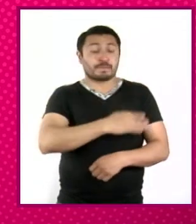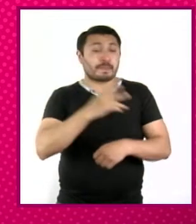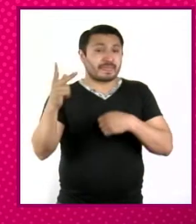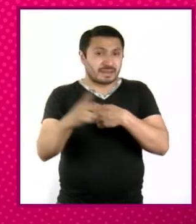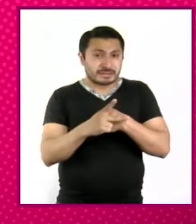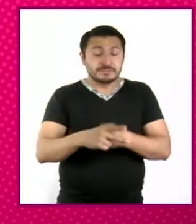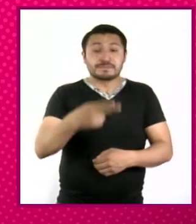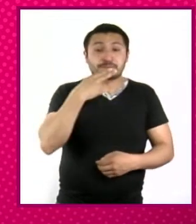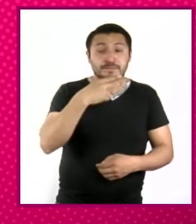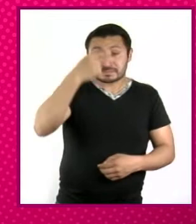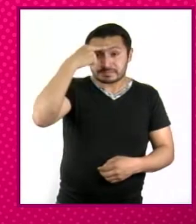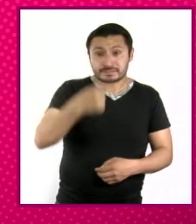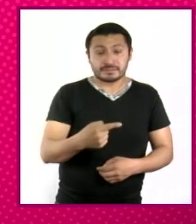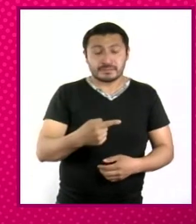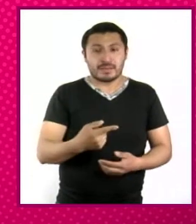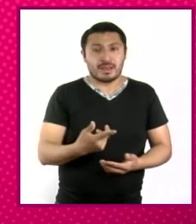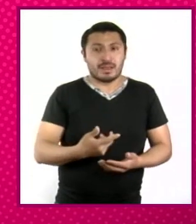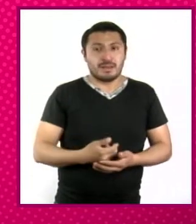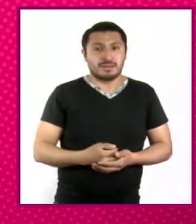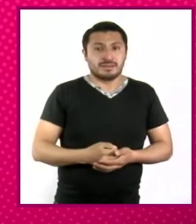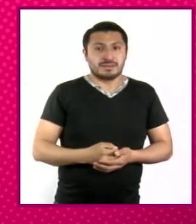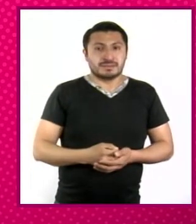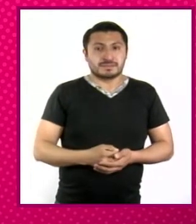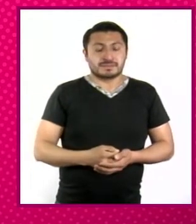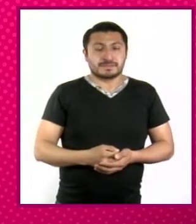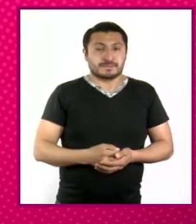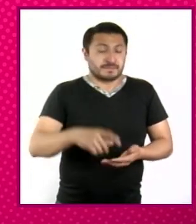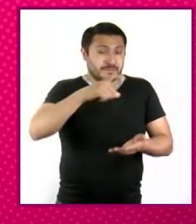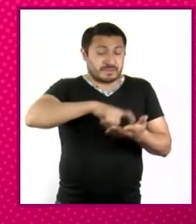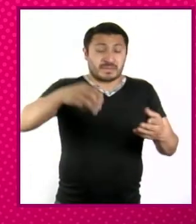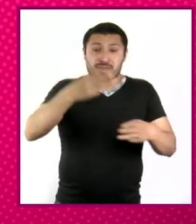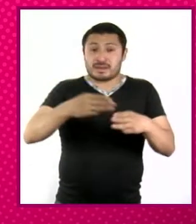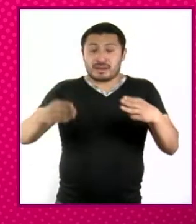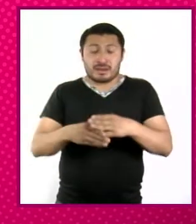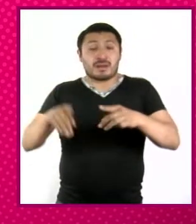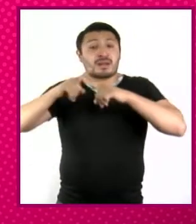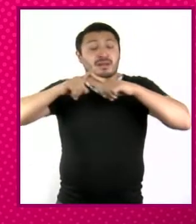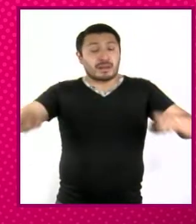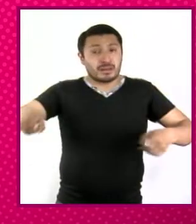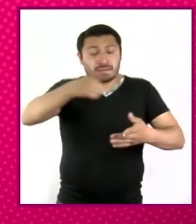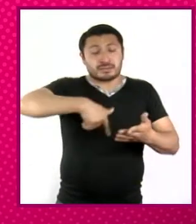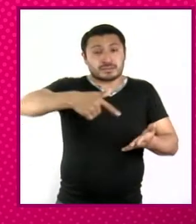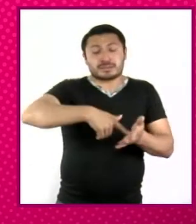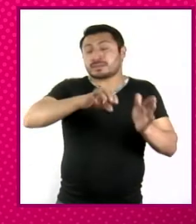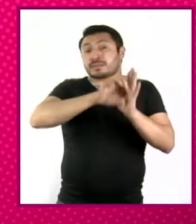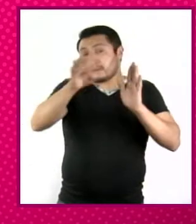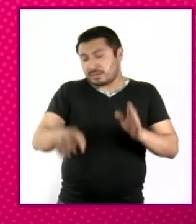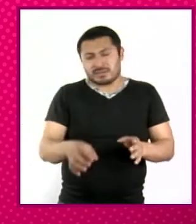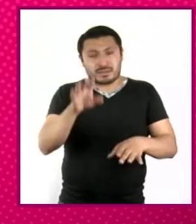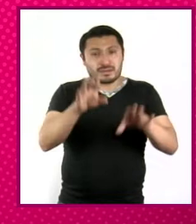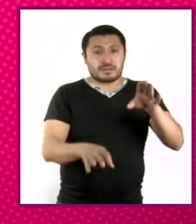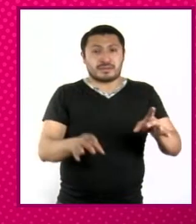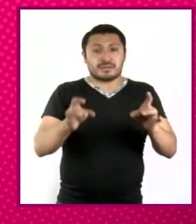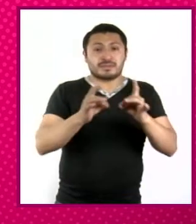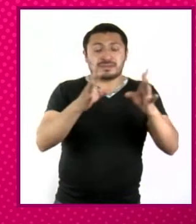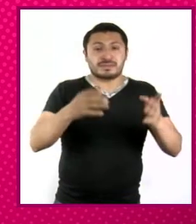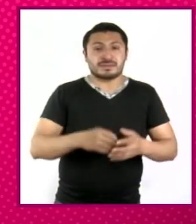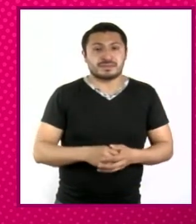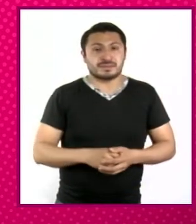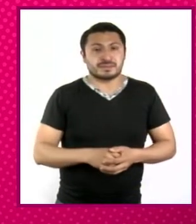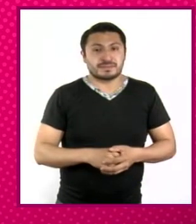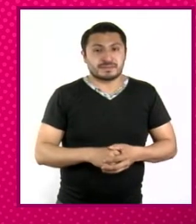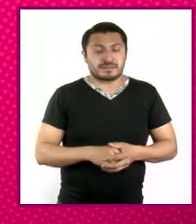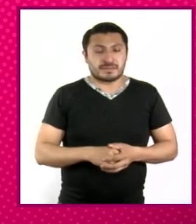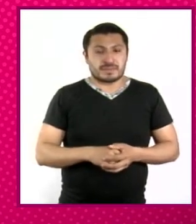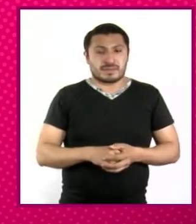utilizaba para adquirir materias de otras partes. Por eso de repente se habla que la plata mexicana